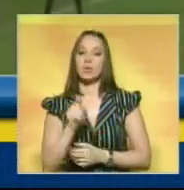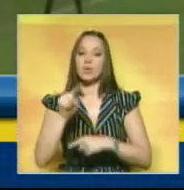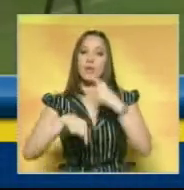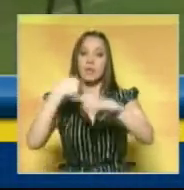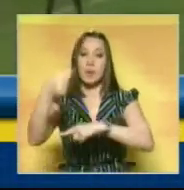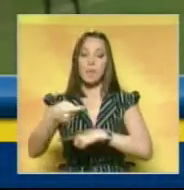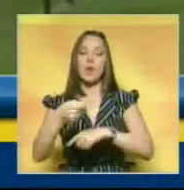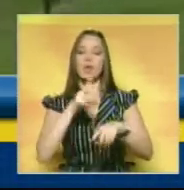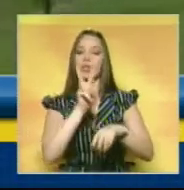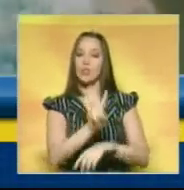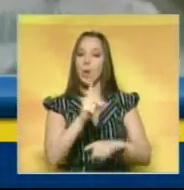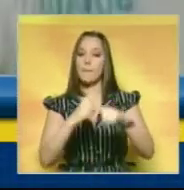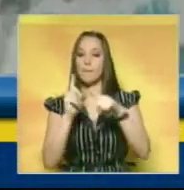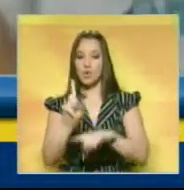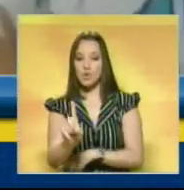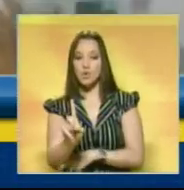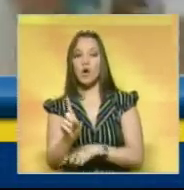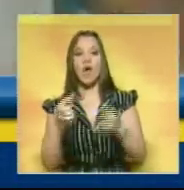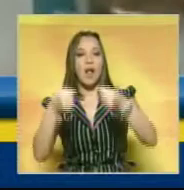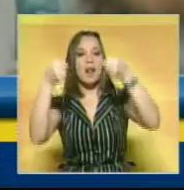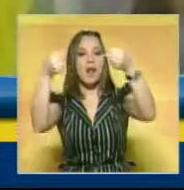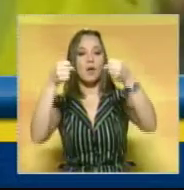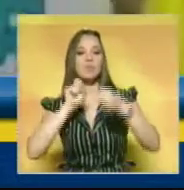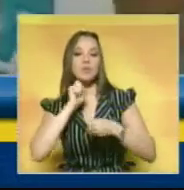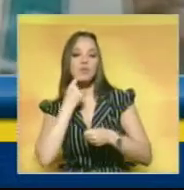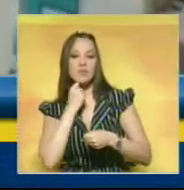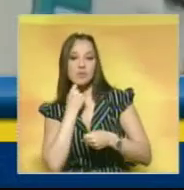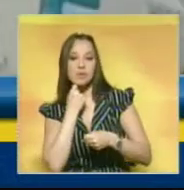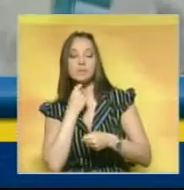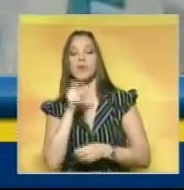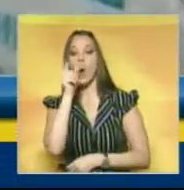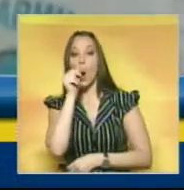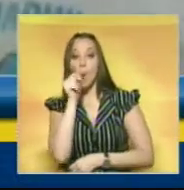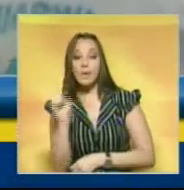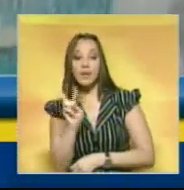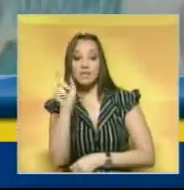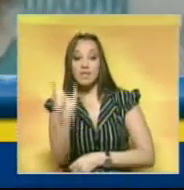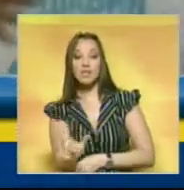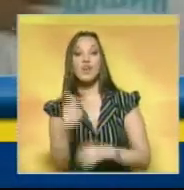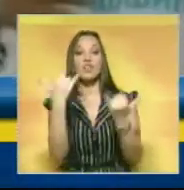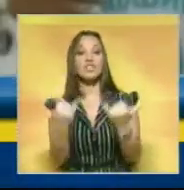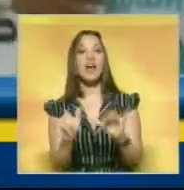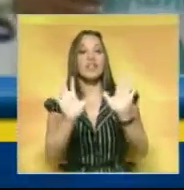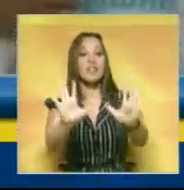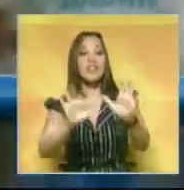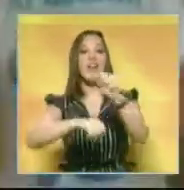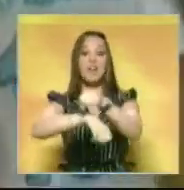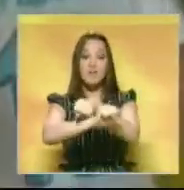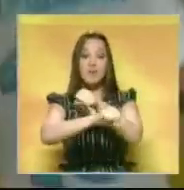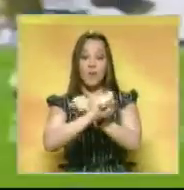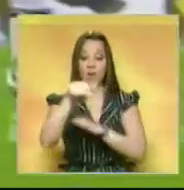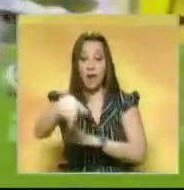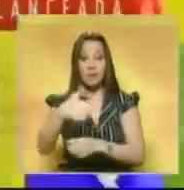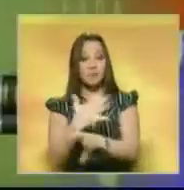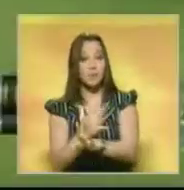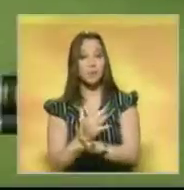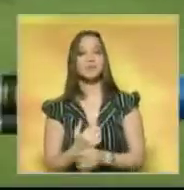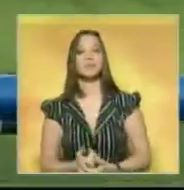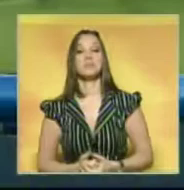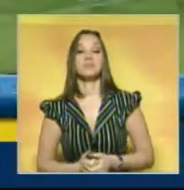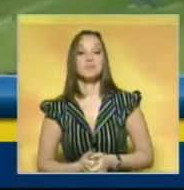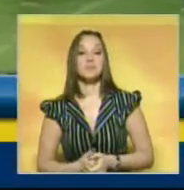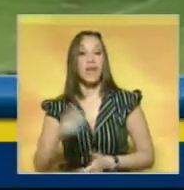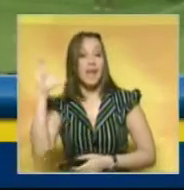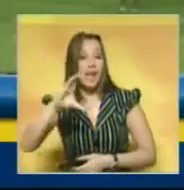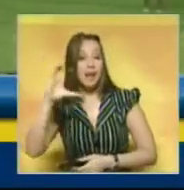victoria de 2-1 en el marco de la Copa Rusa. El delantero venezolano suma ya 10 goles en esta temporada. El